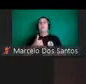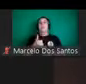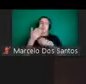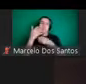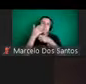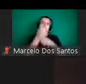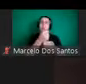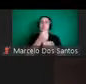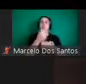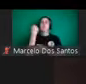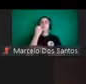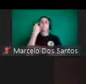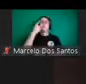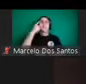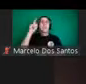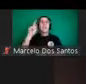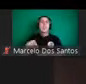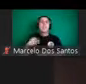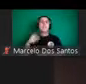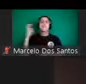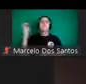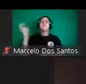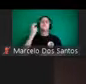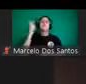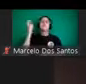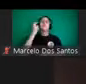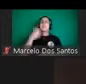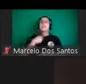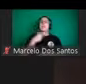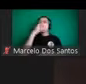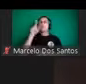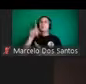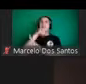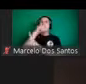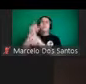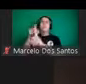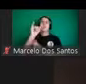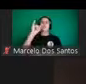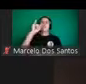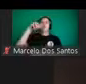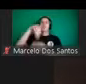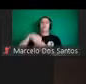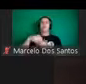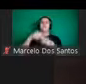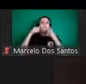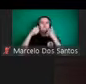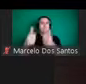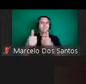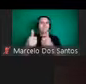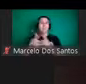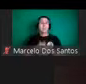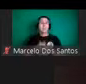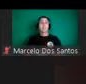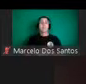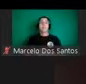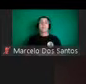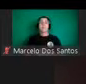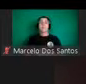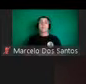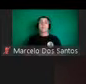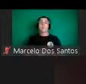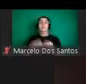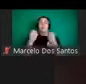para buscar una mejor inclusión, ¿verdad? De hecho, agradecemos